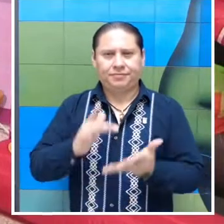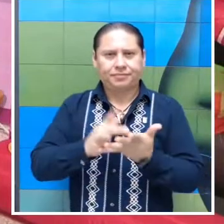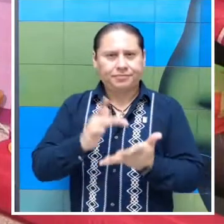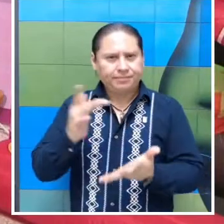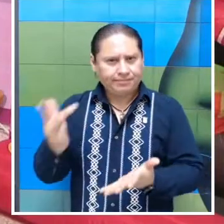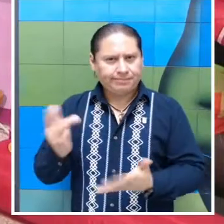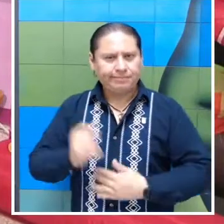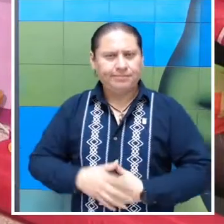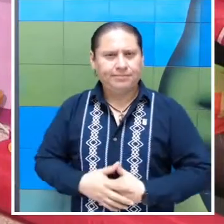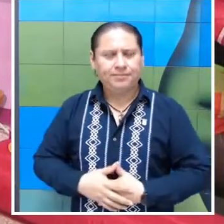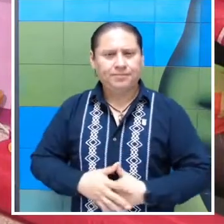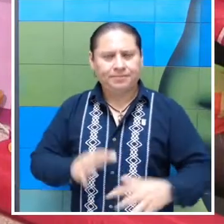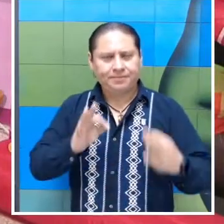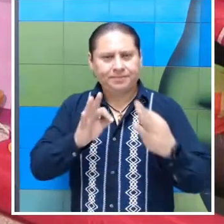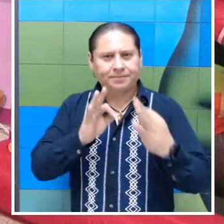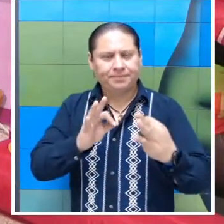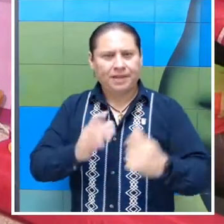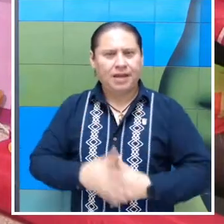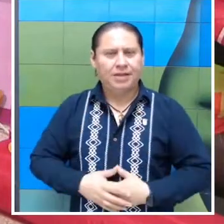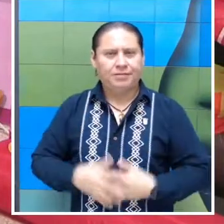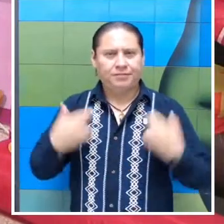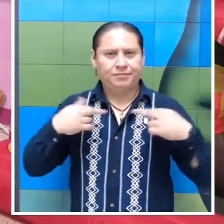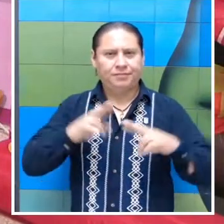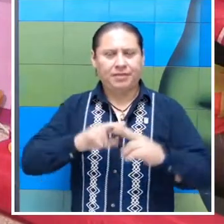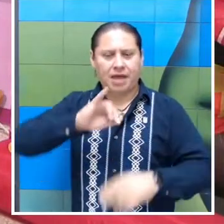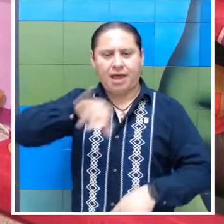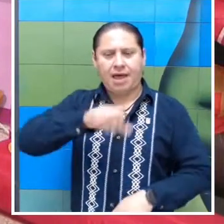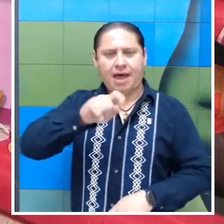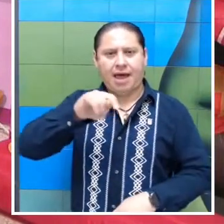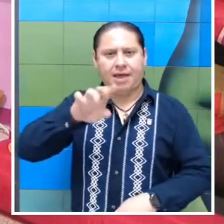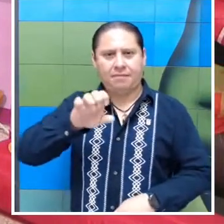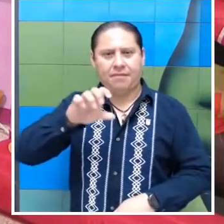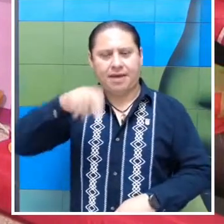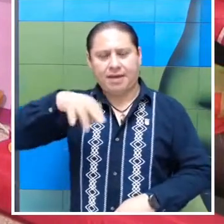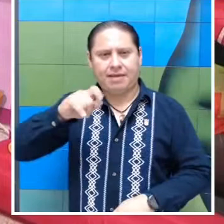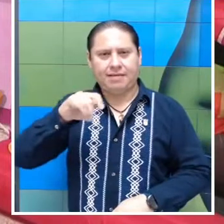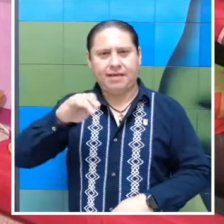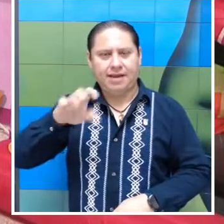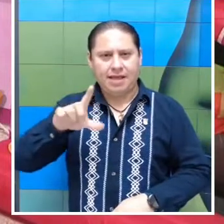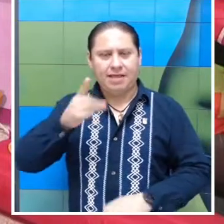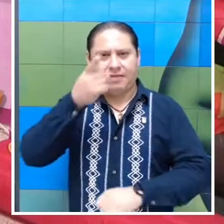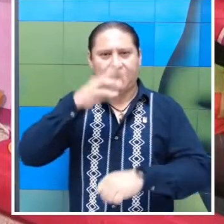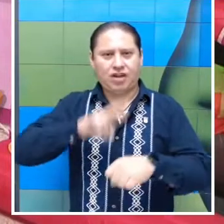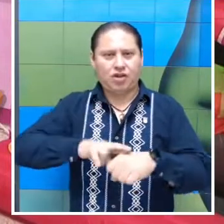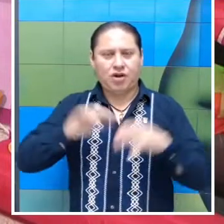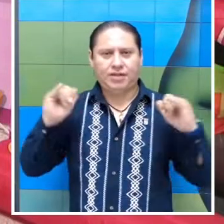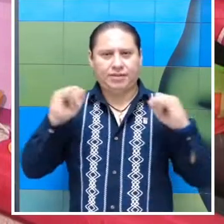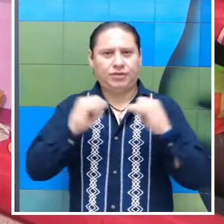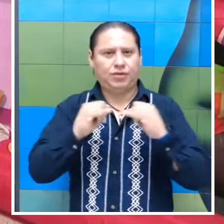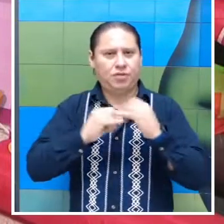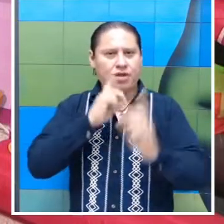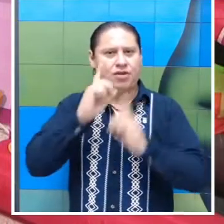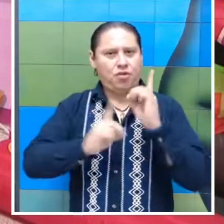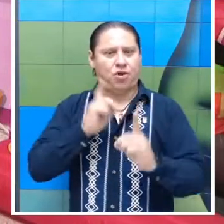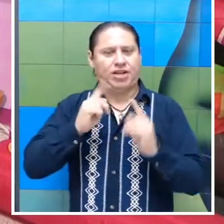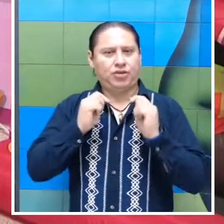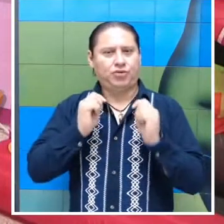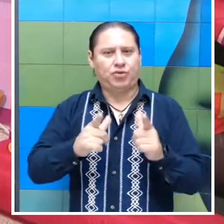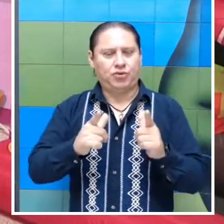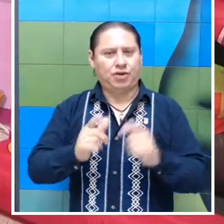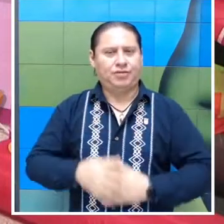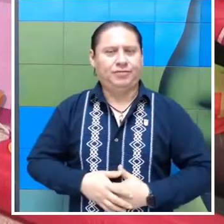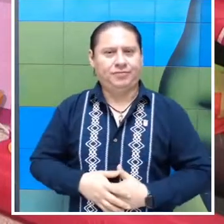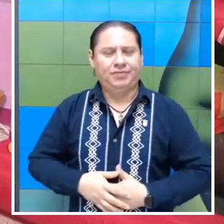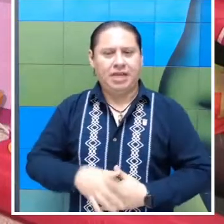Agradecemos también la presencia del profesor Jaime Natarén Pimentel, director del Instituto del Deporte Tuxtleco,